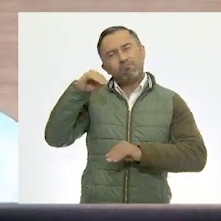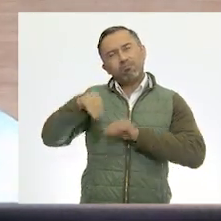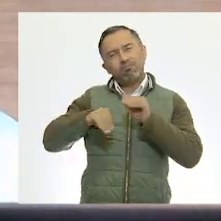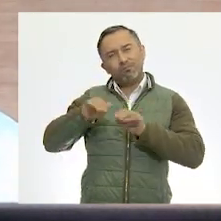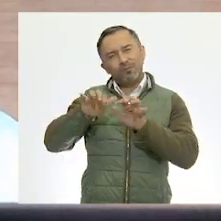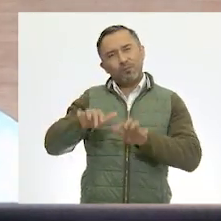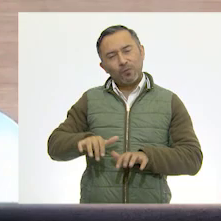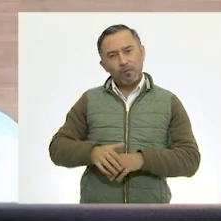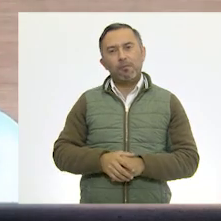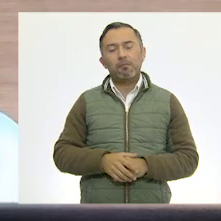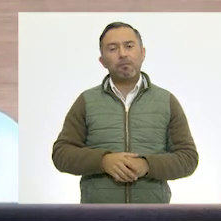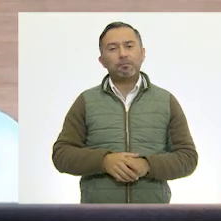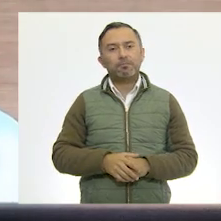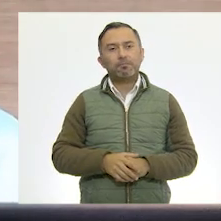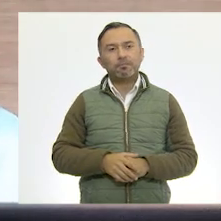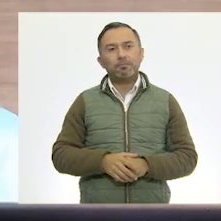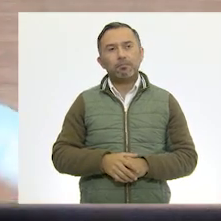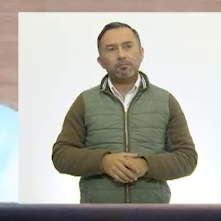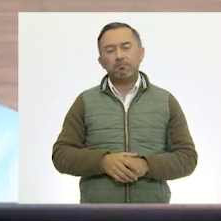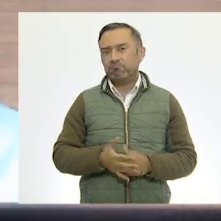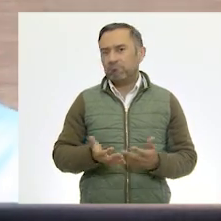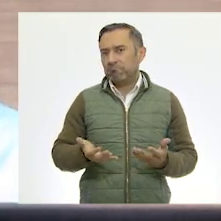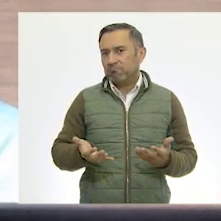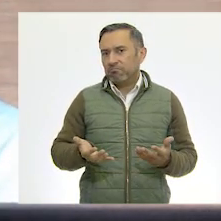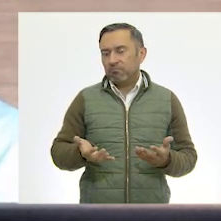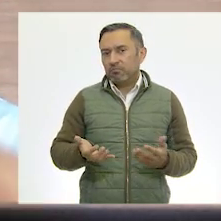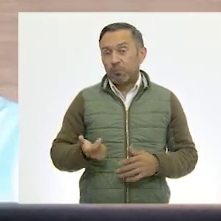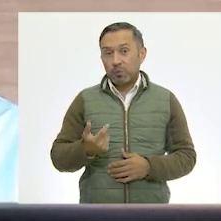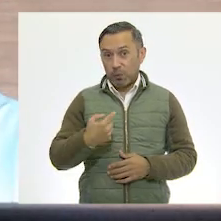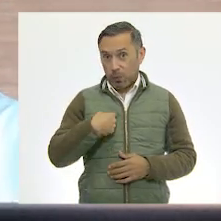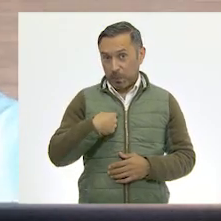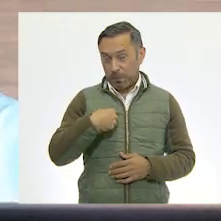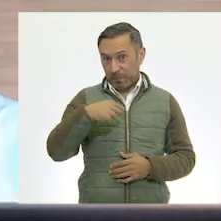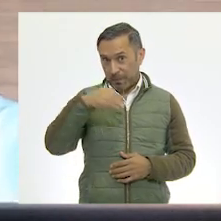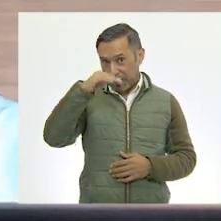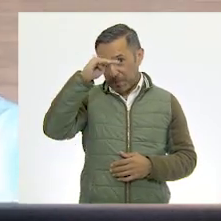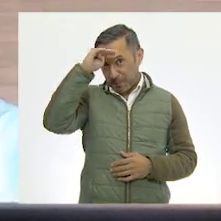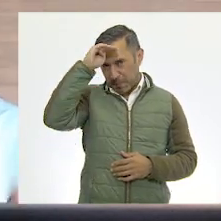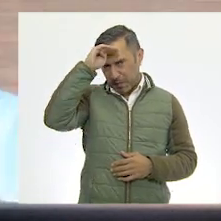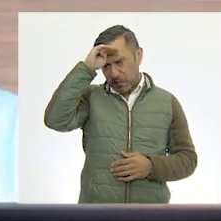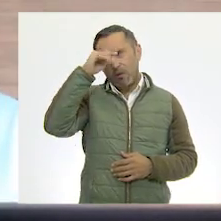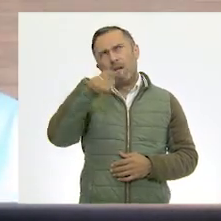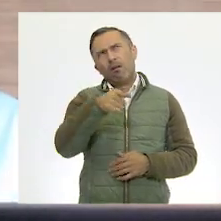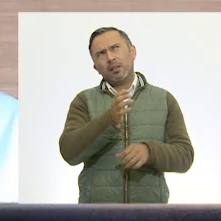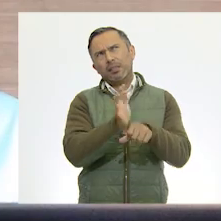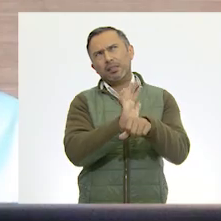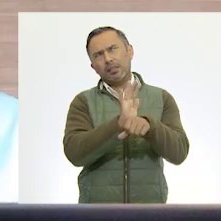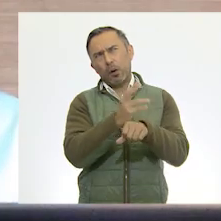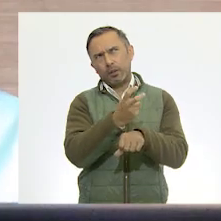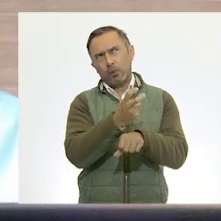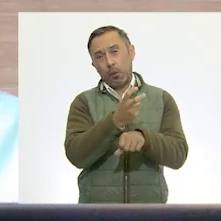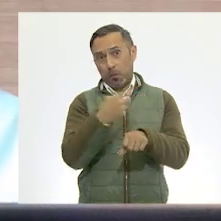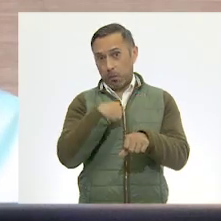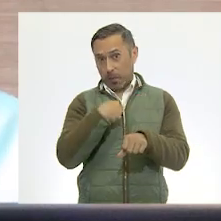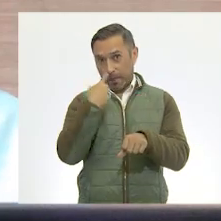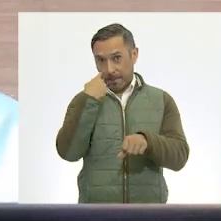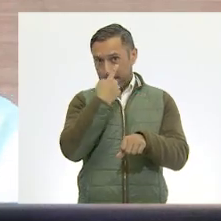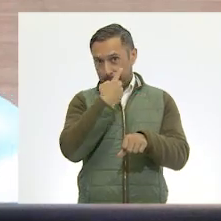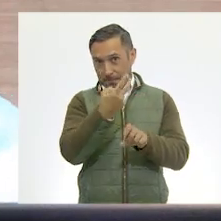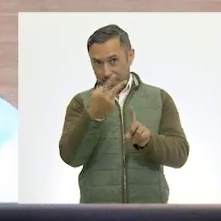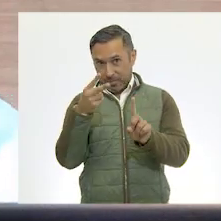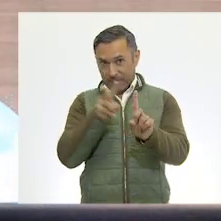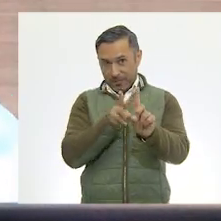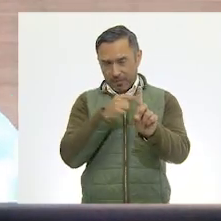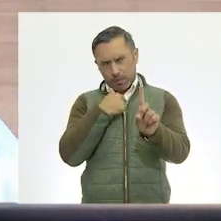En este sentido, yo como pienso pudo haber ocurrido eso desde mi perspectiva. Al fin